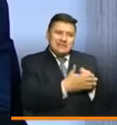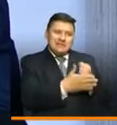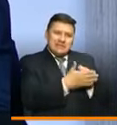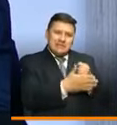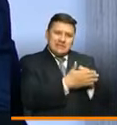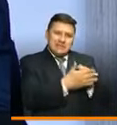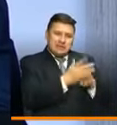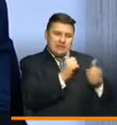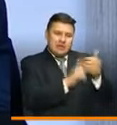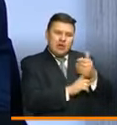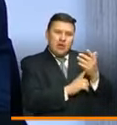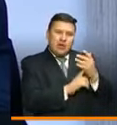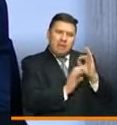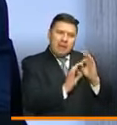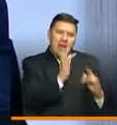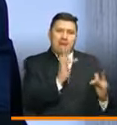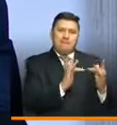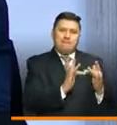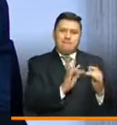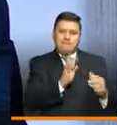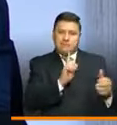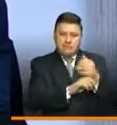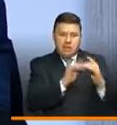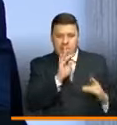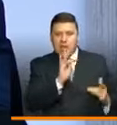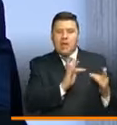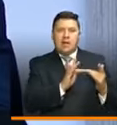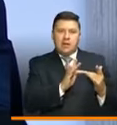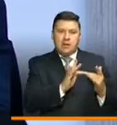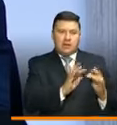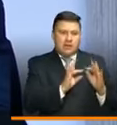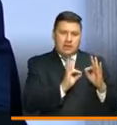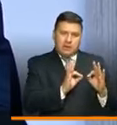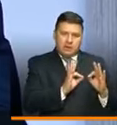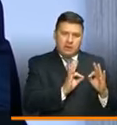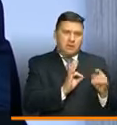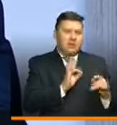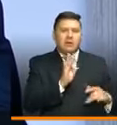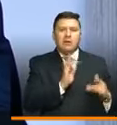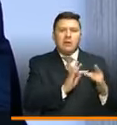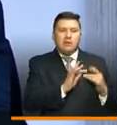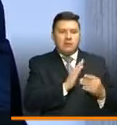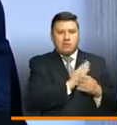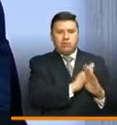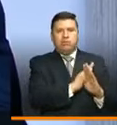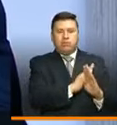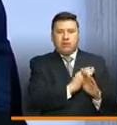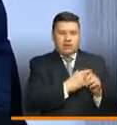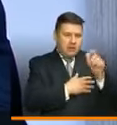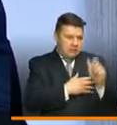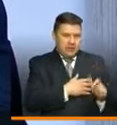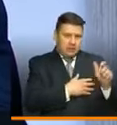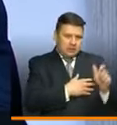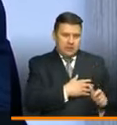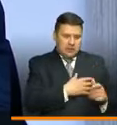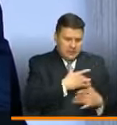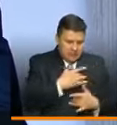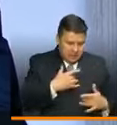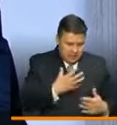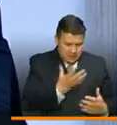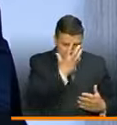hasta encontrar el óptimo diseño en calidad y sobre todo en protección al personal de la